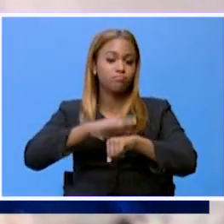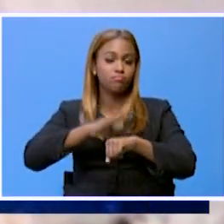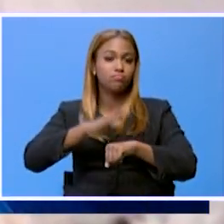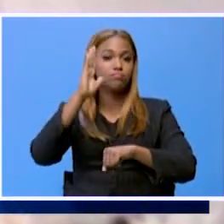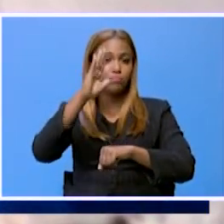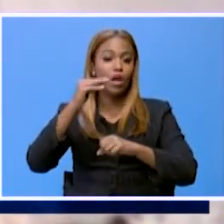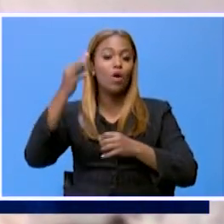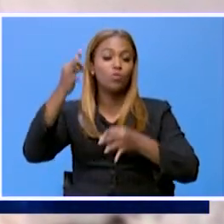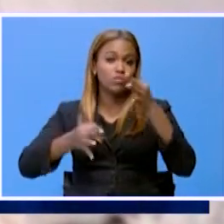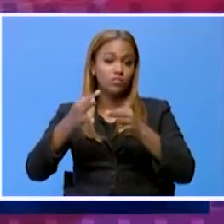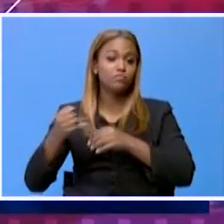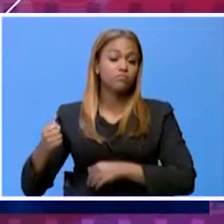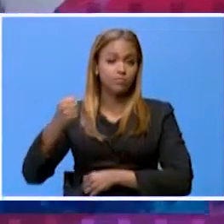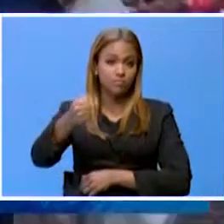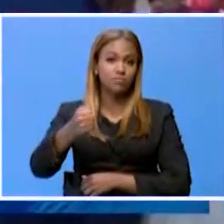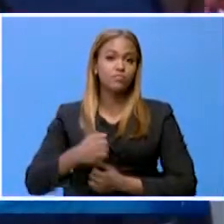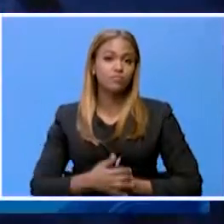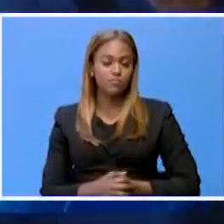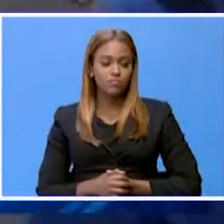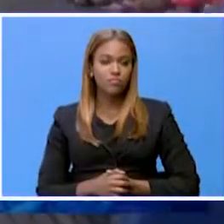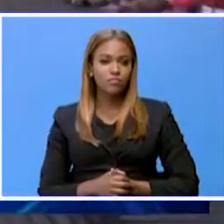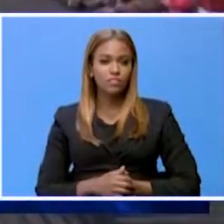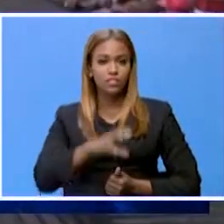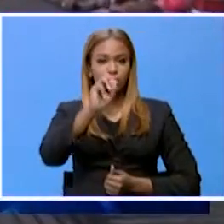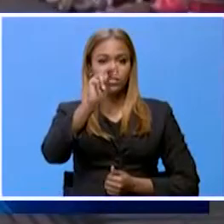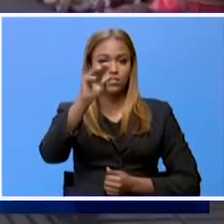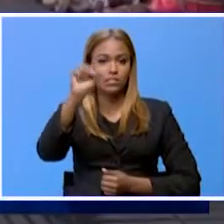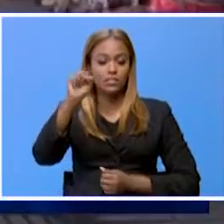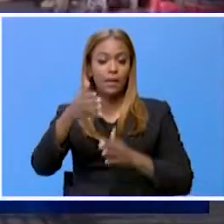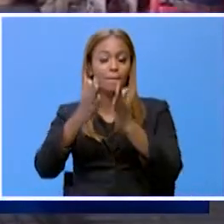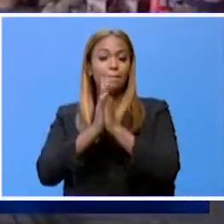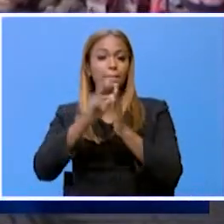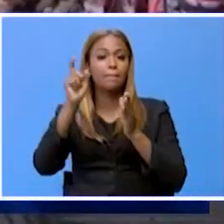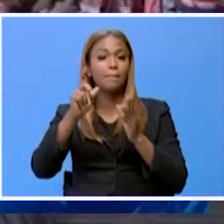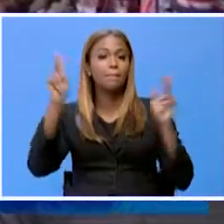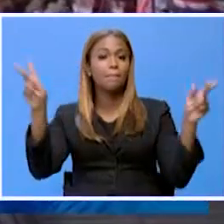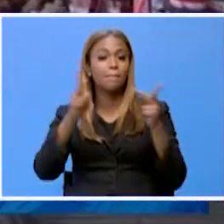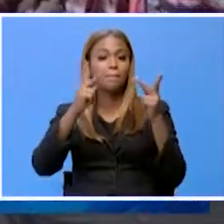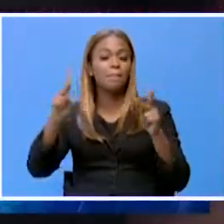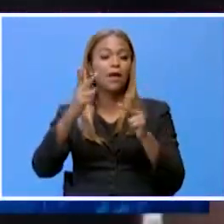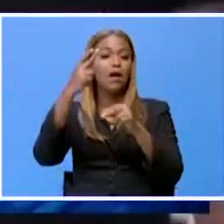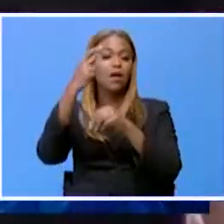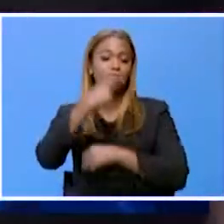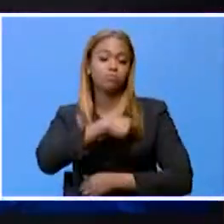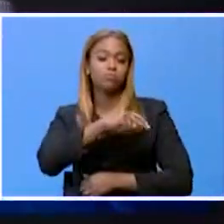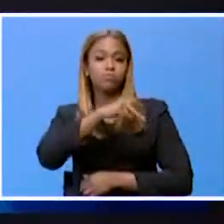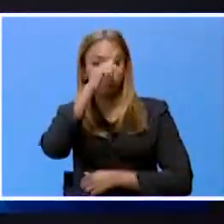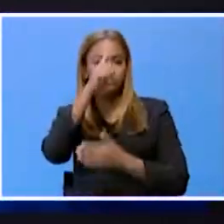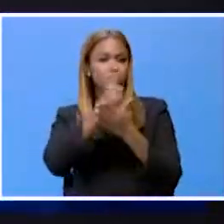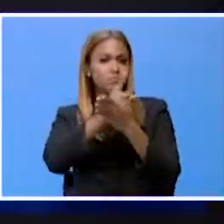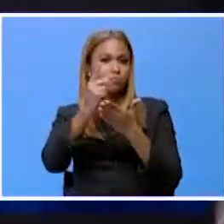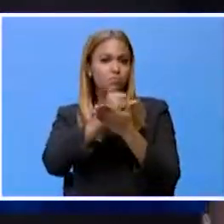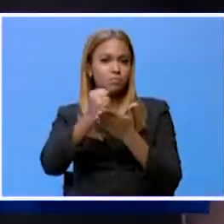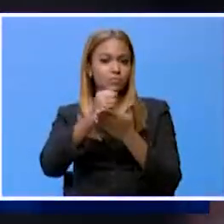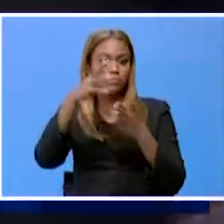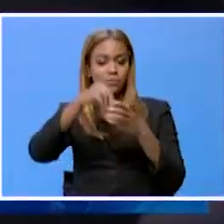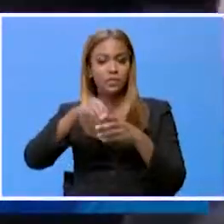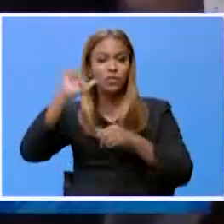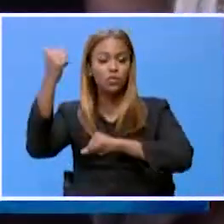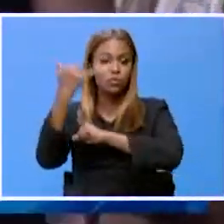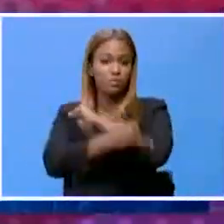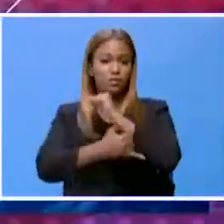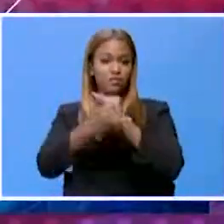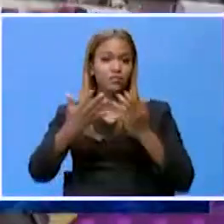habrá justicia. OMS pide realizar celebraciones religiosas de Semana Santa en